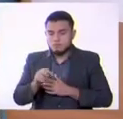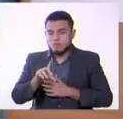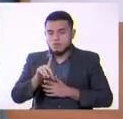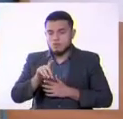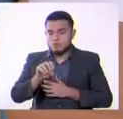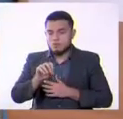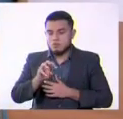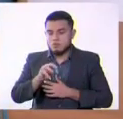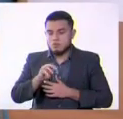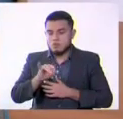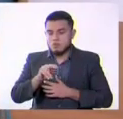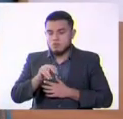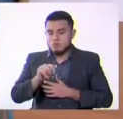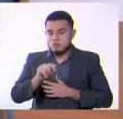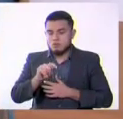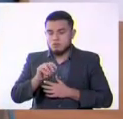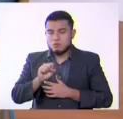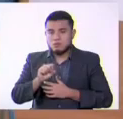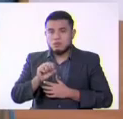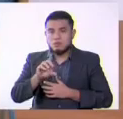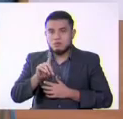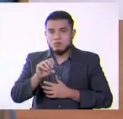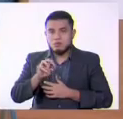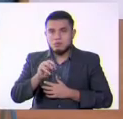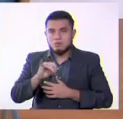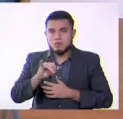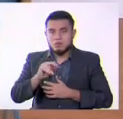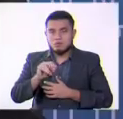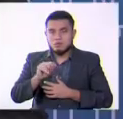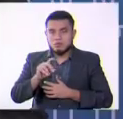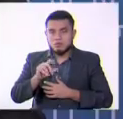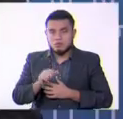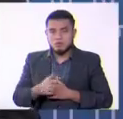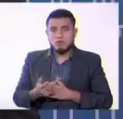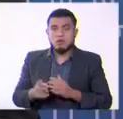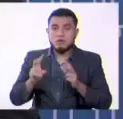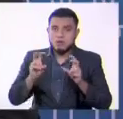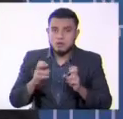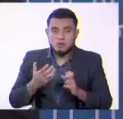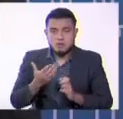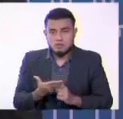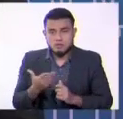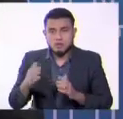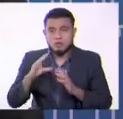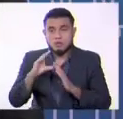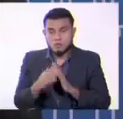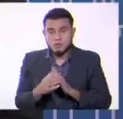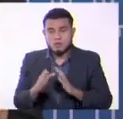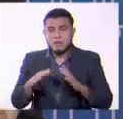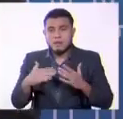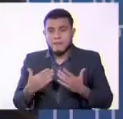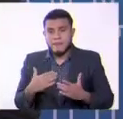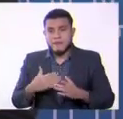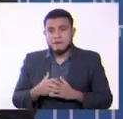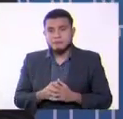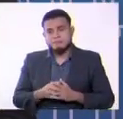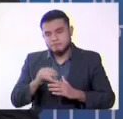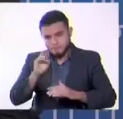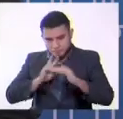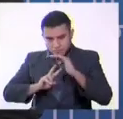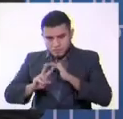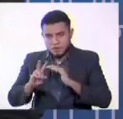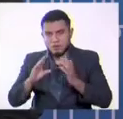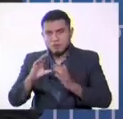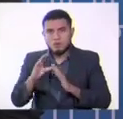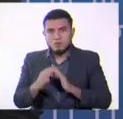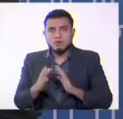Sí. Hay una cultura que prima sobre la otra. Hay elementos culturales, hay cosmovisiones de unas culturas